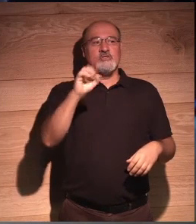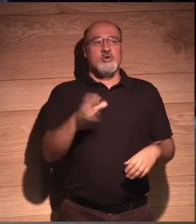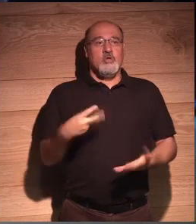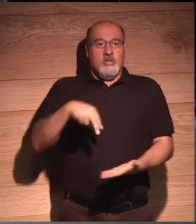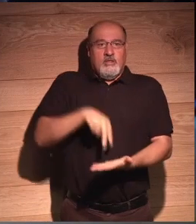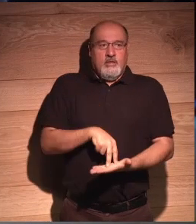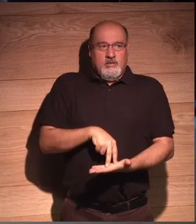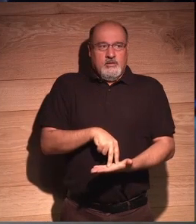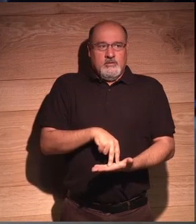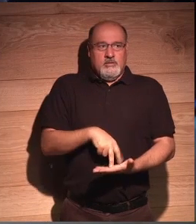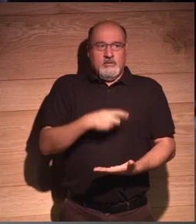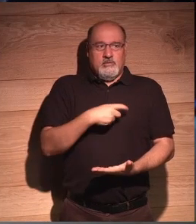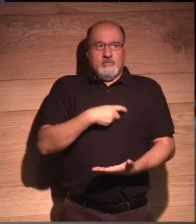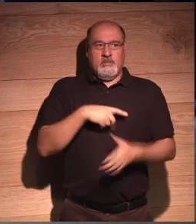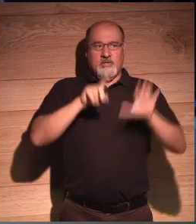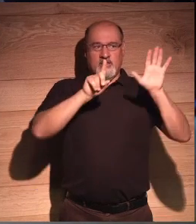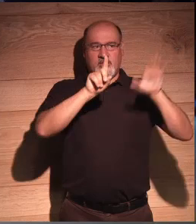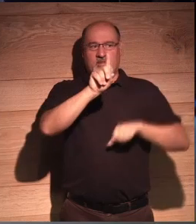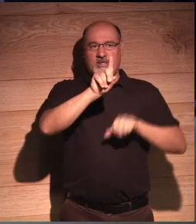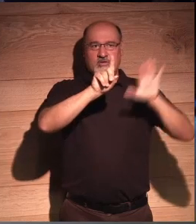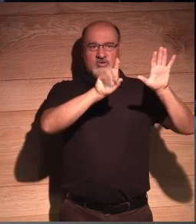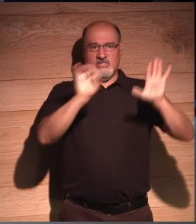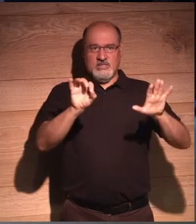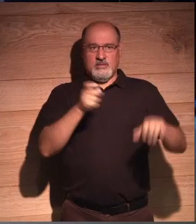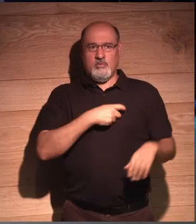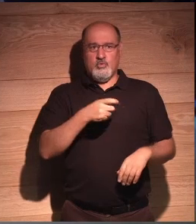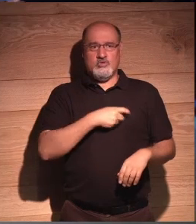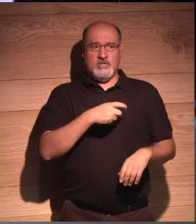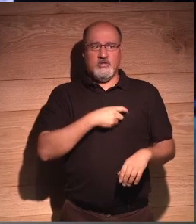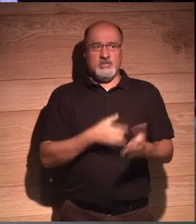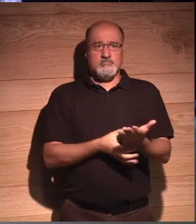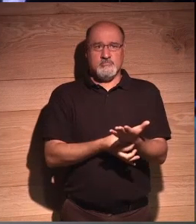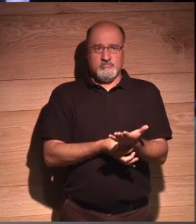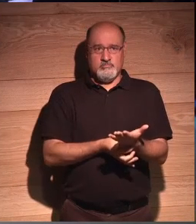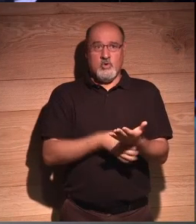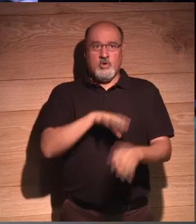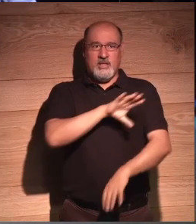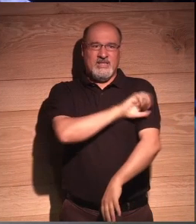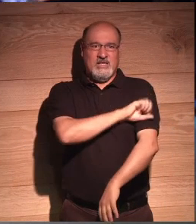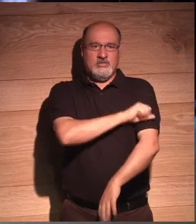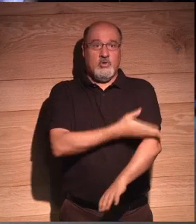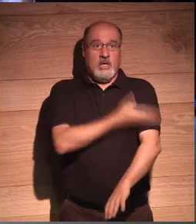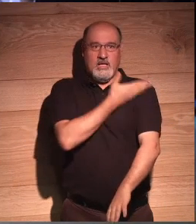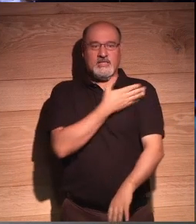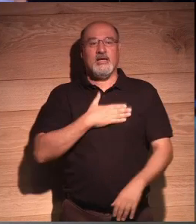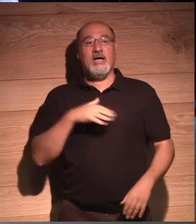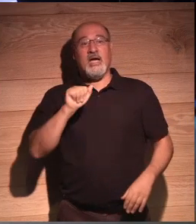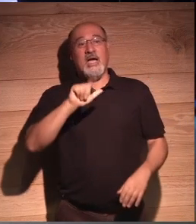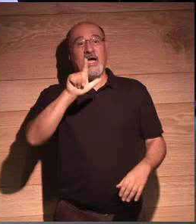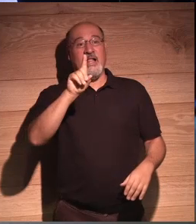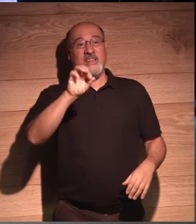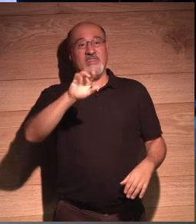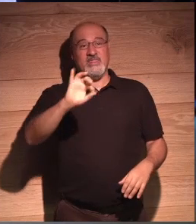llegó ahora una cerca de 160 en reposo, y eso es de la tensión. De Aldrin no se sabe porque